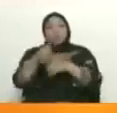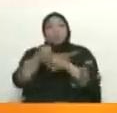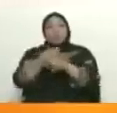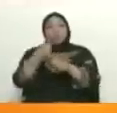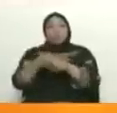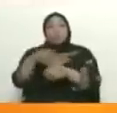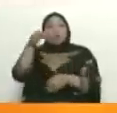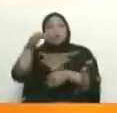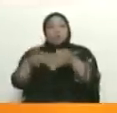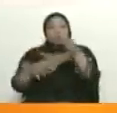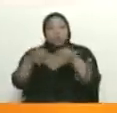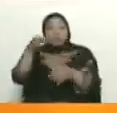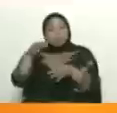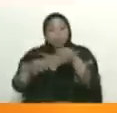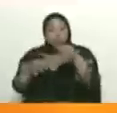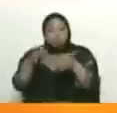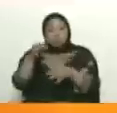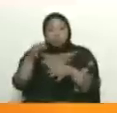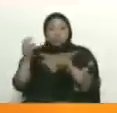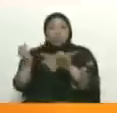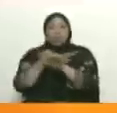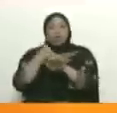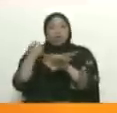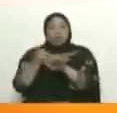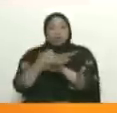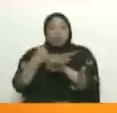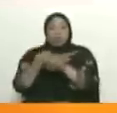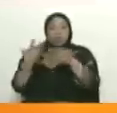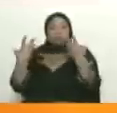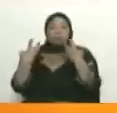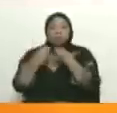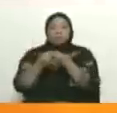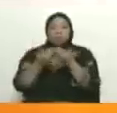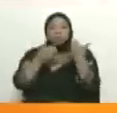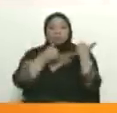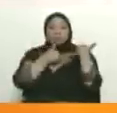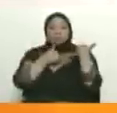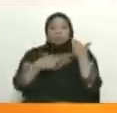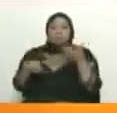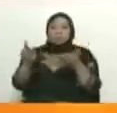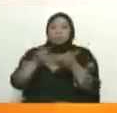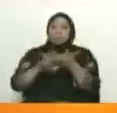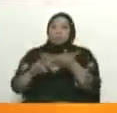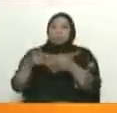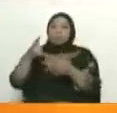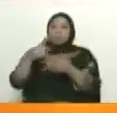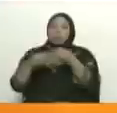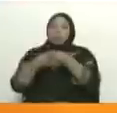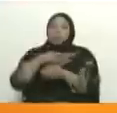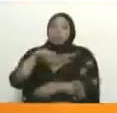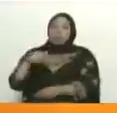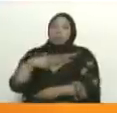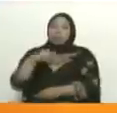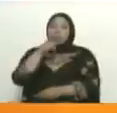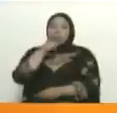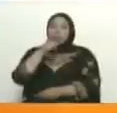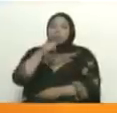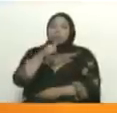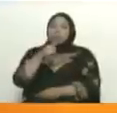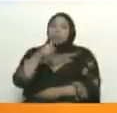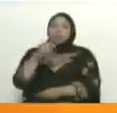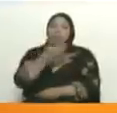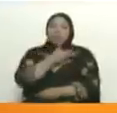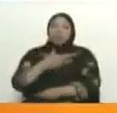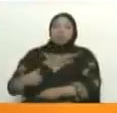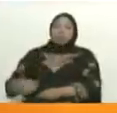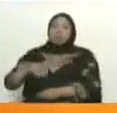Tribunal Supremo de Justicia de trabajar en la organización del referendo, primer referendo revocatorio del mandato de un presidente de la República